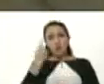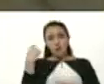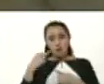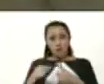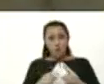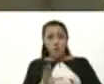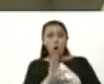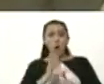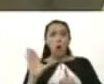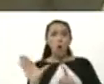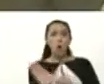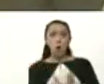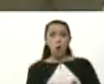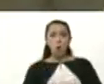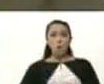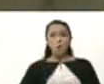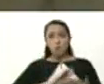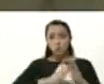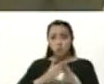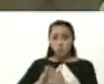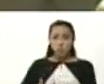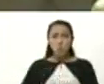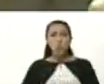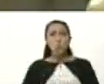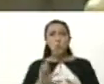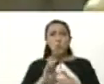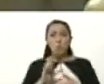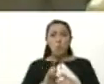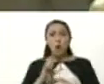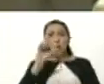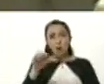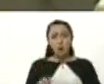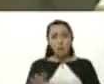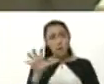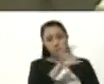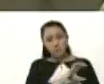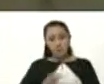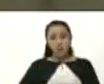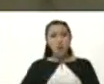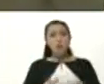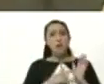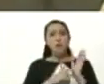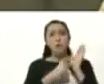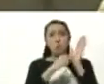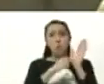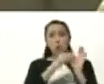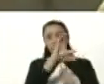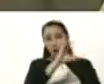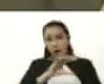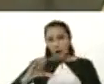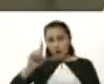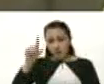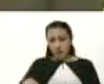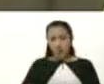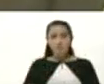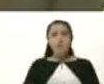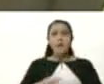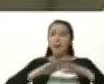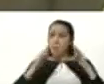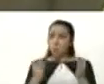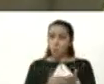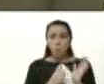cultural de los pueblos caribeños y latinoamericanos, además que nos han representado de una manera maravillosa en el